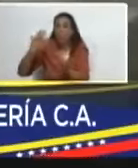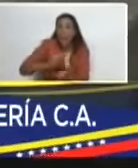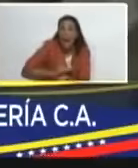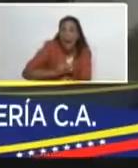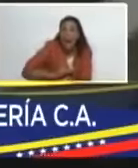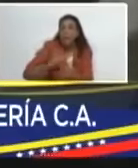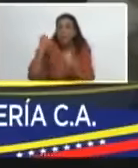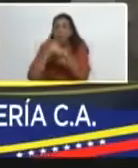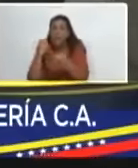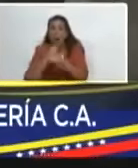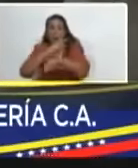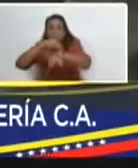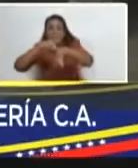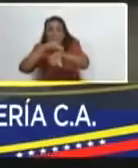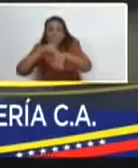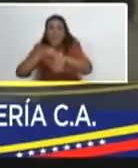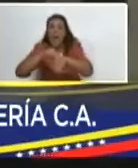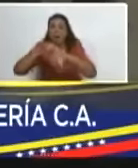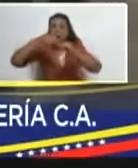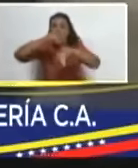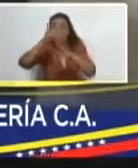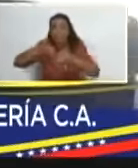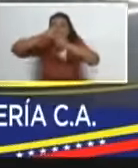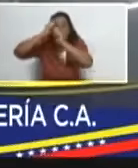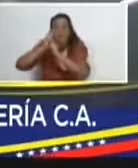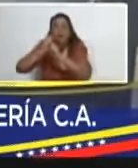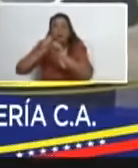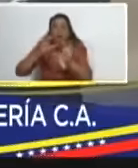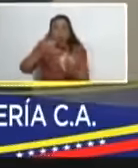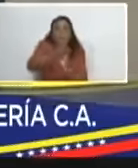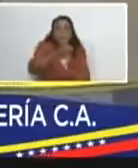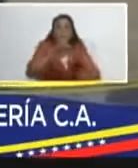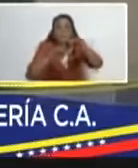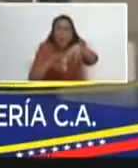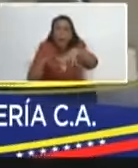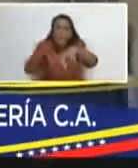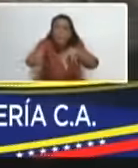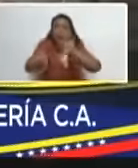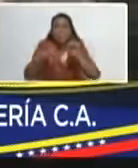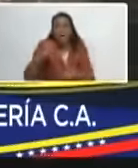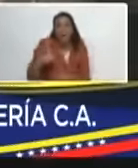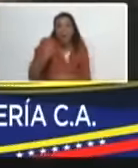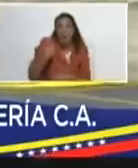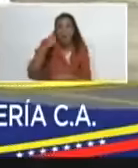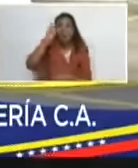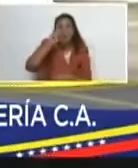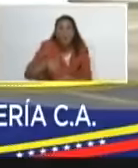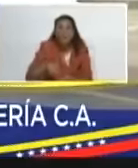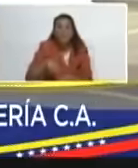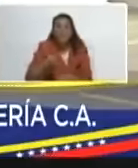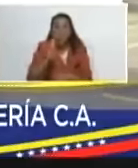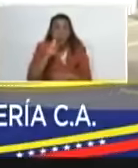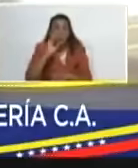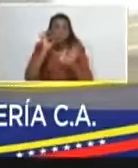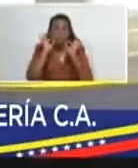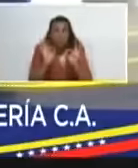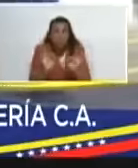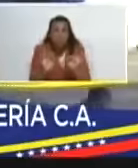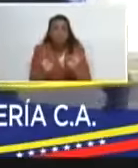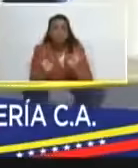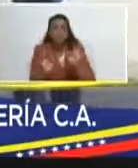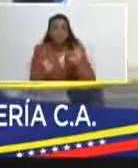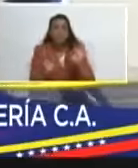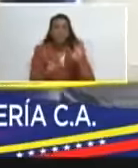equipo del Ministerio de Pesca, para hacer el aprovechamiento. Y también de manera